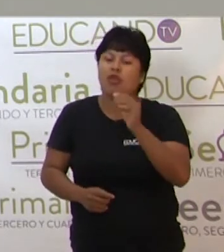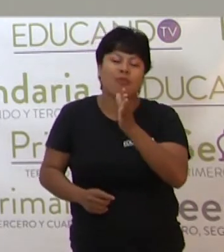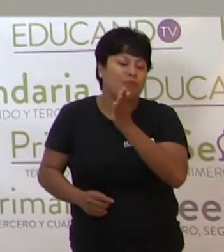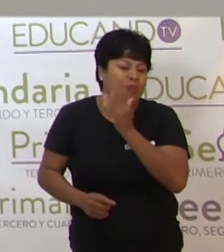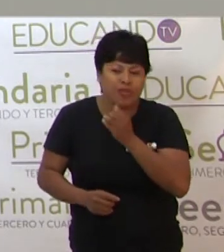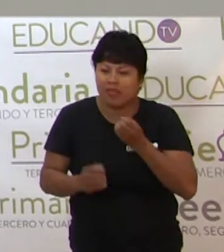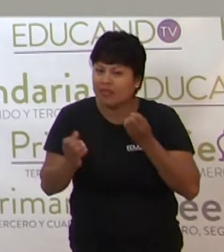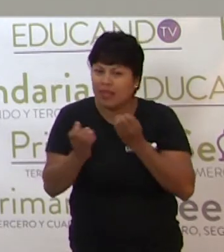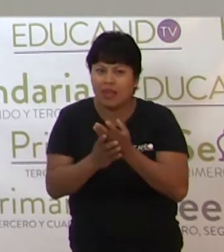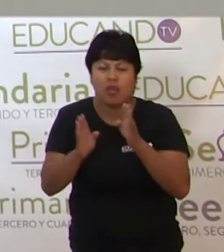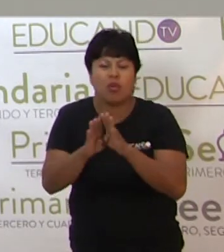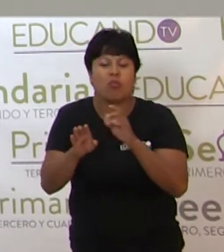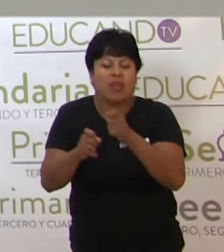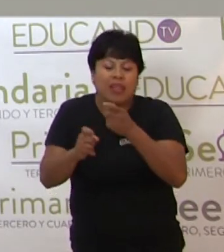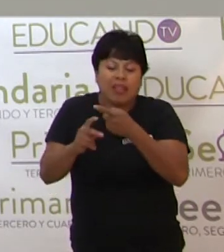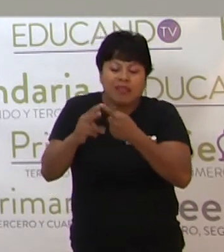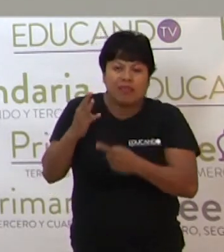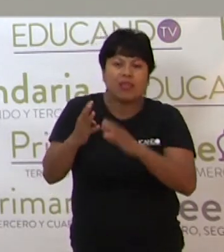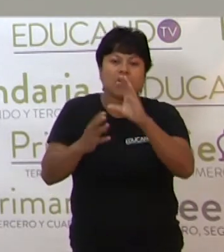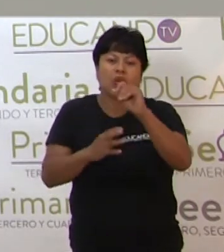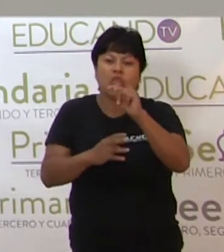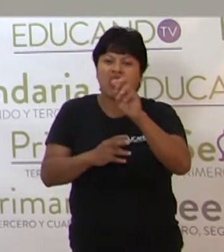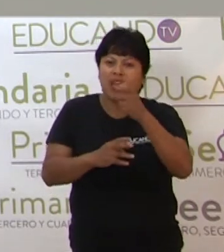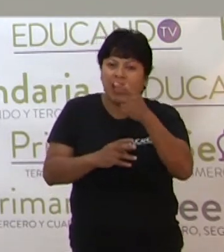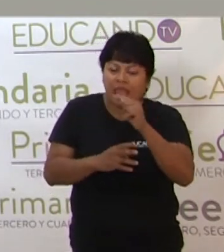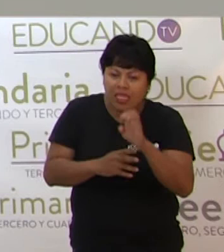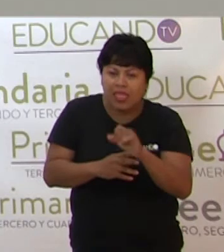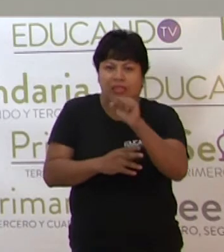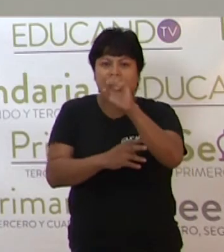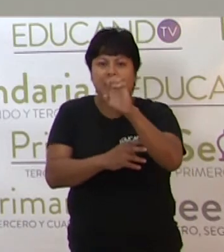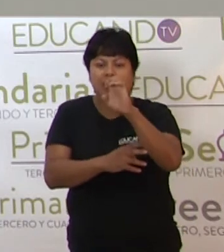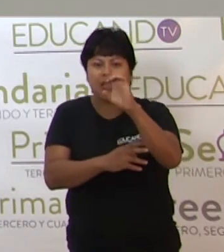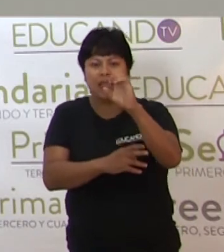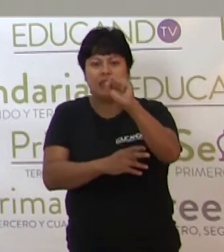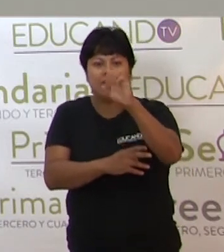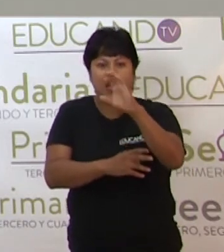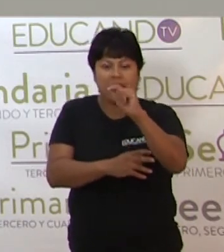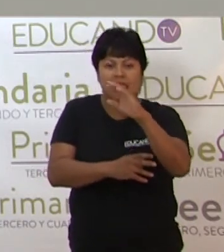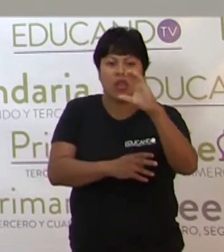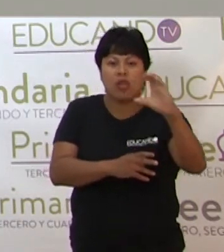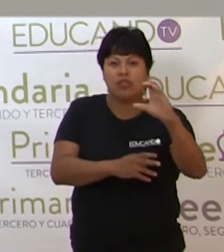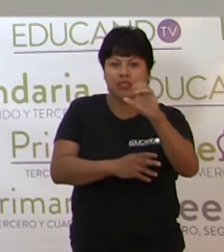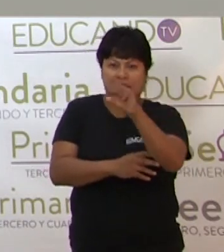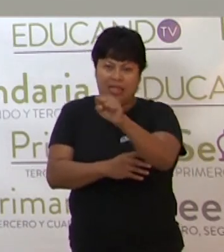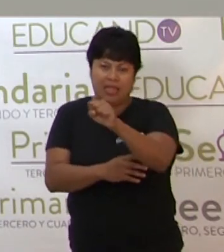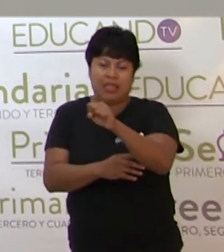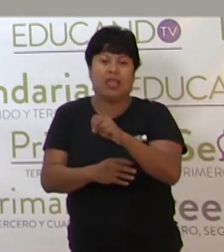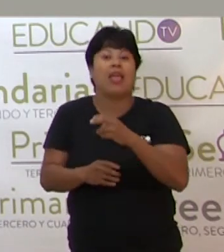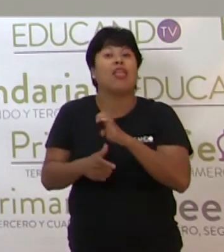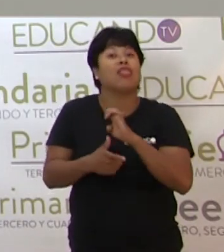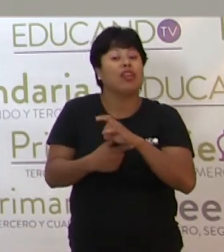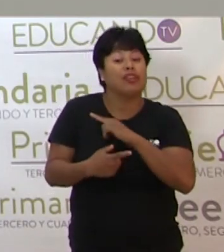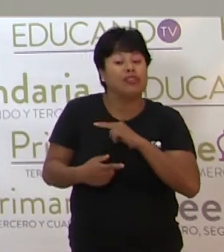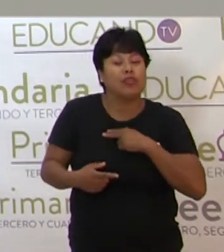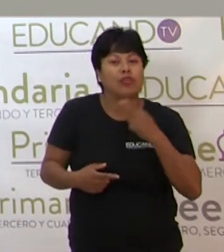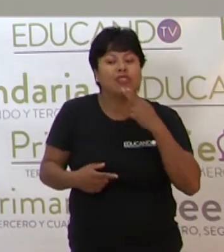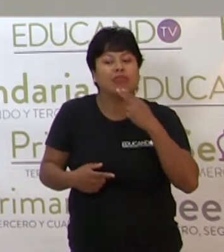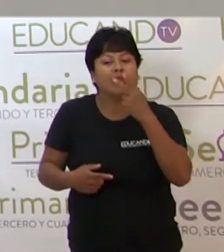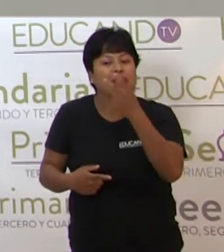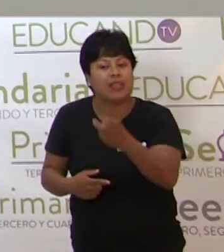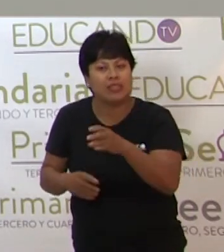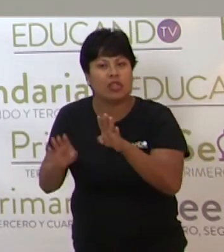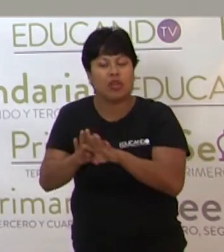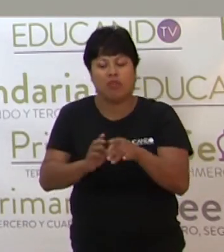salir la función cotangente, secante y cosecante. Entonces nosotros utilizamos ahí las